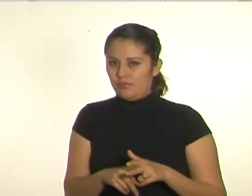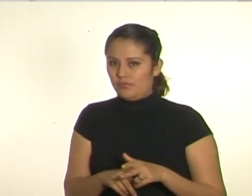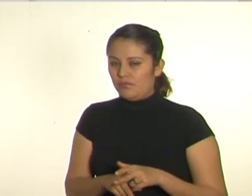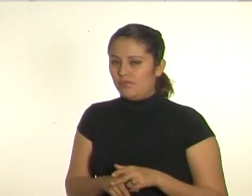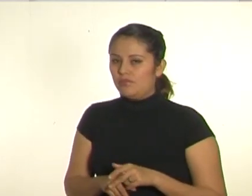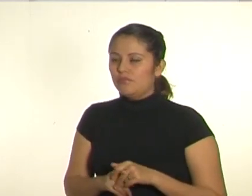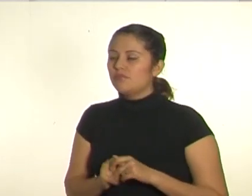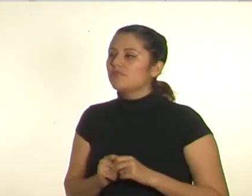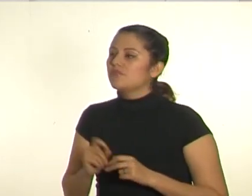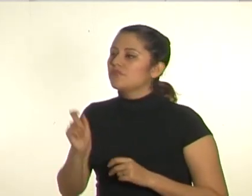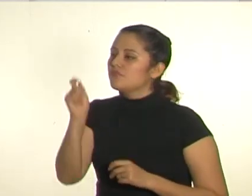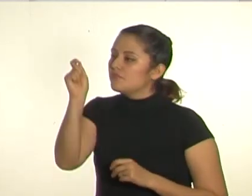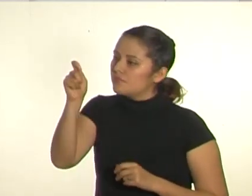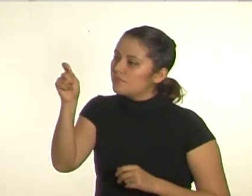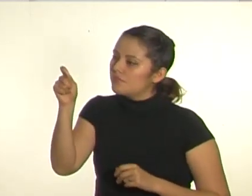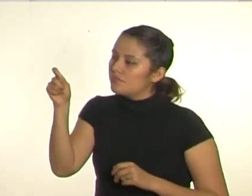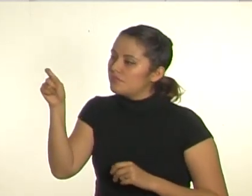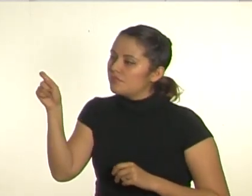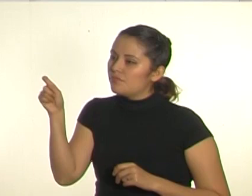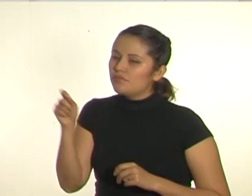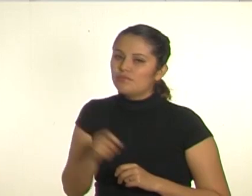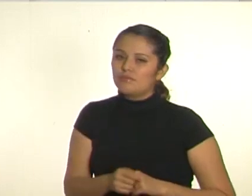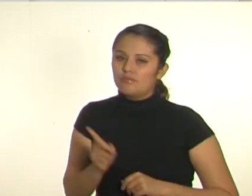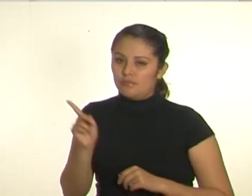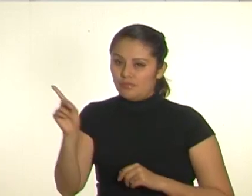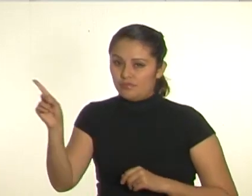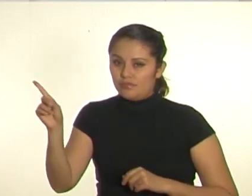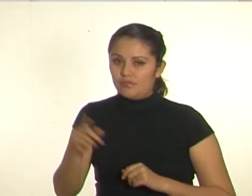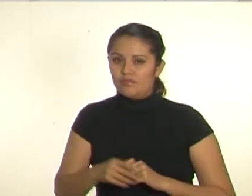apertura, que es esta.